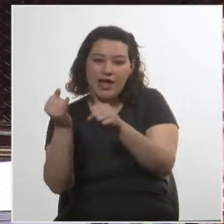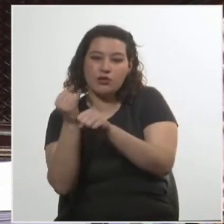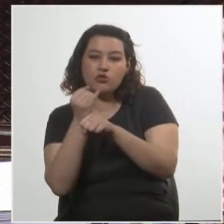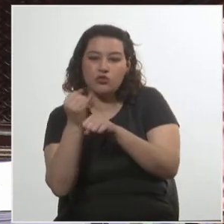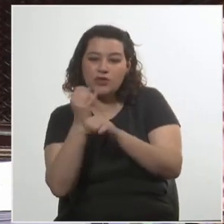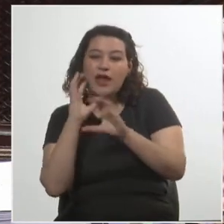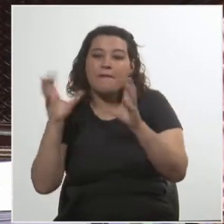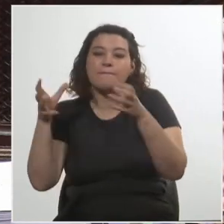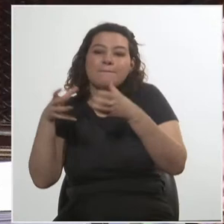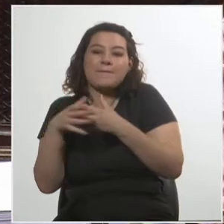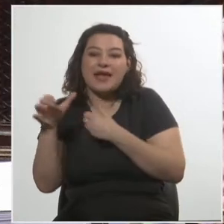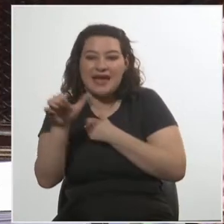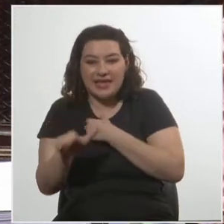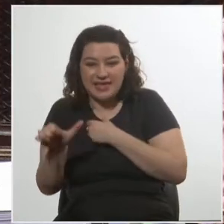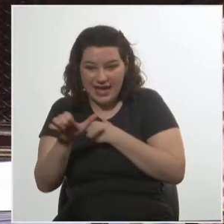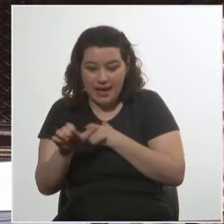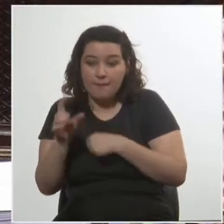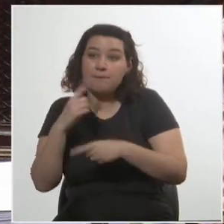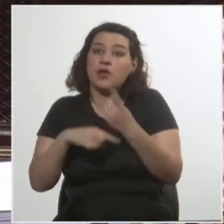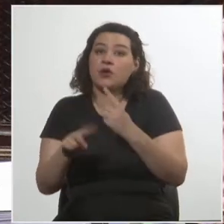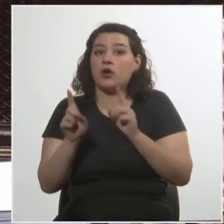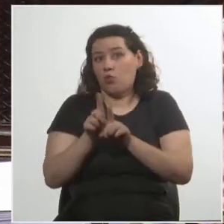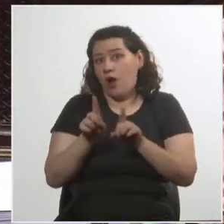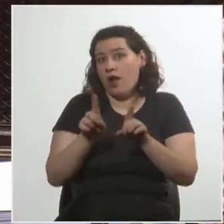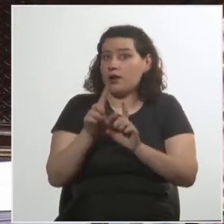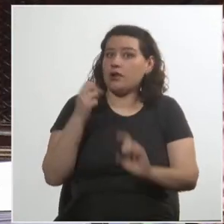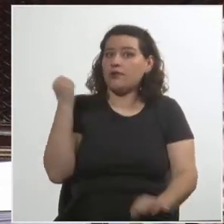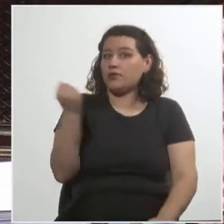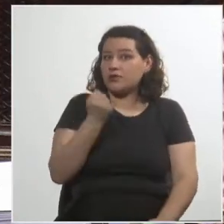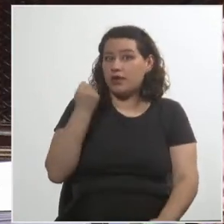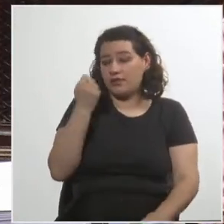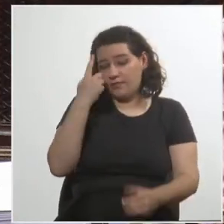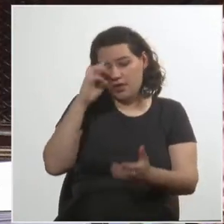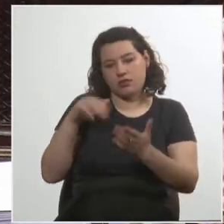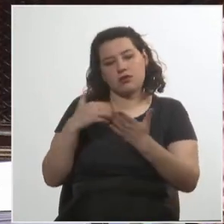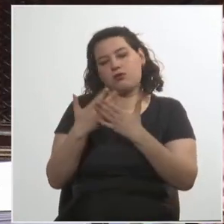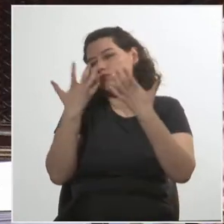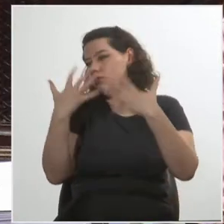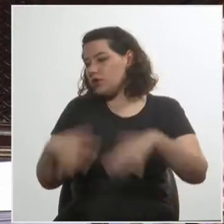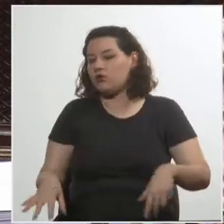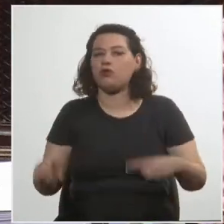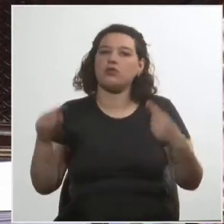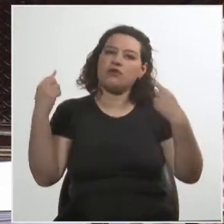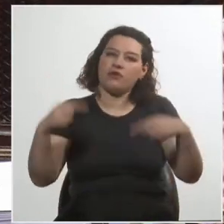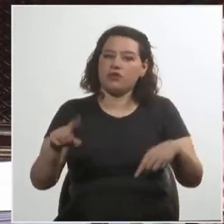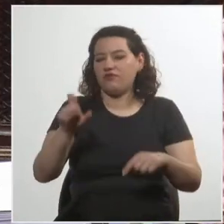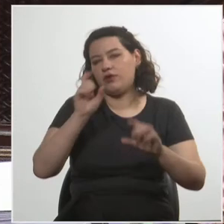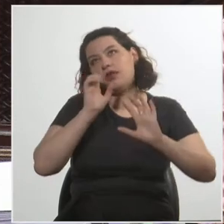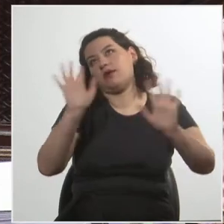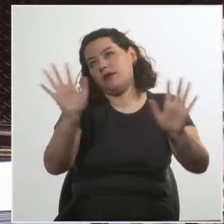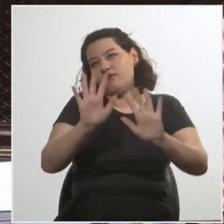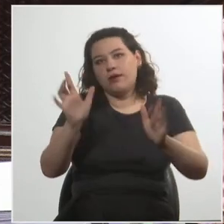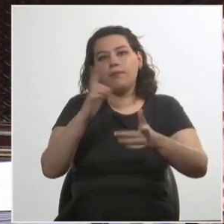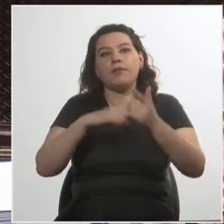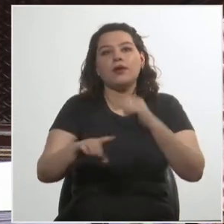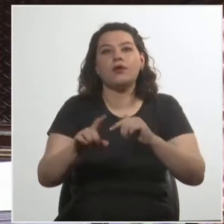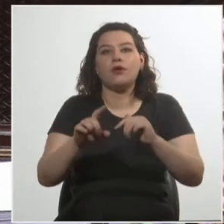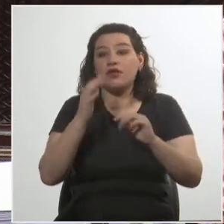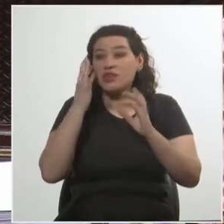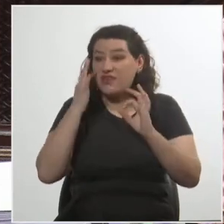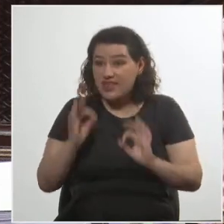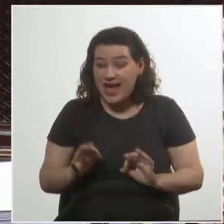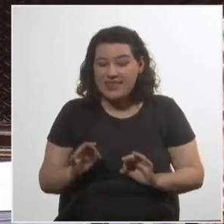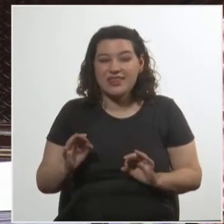pero me parece que es importante Más allá de de cómo se plantee no quiero entrar en un debate por supuesto nada que ver pero este En